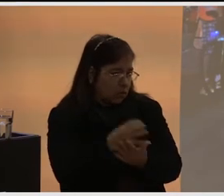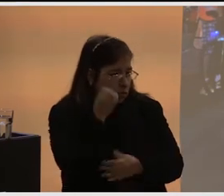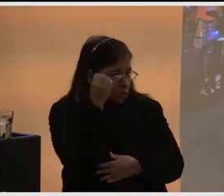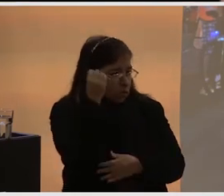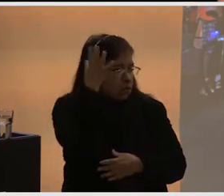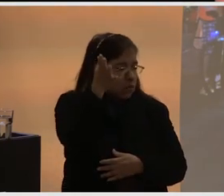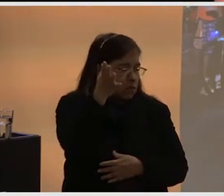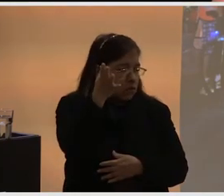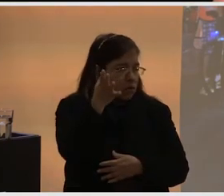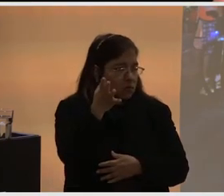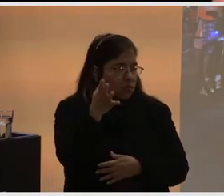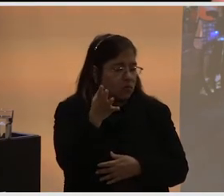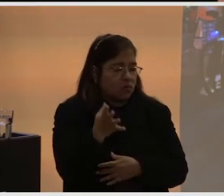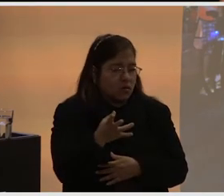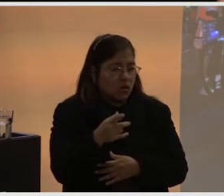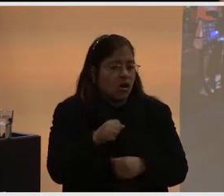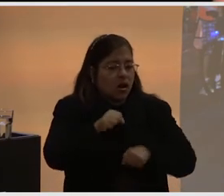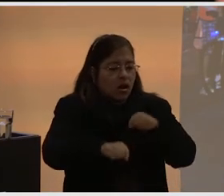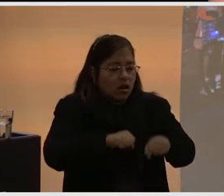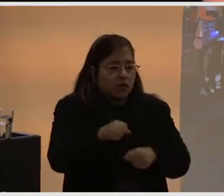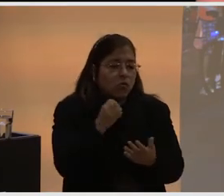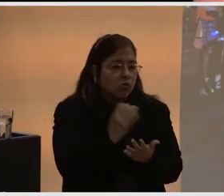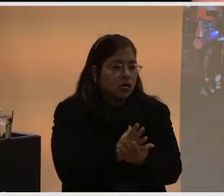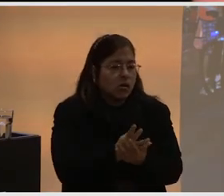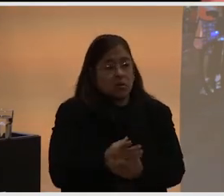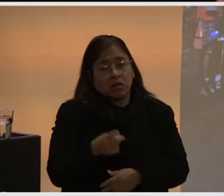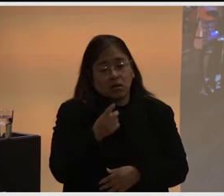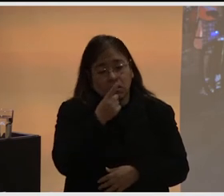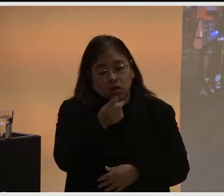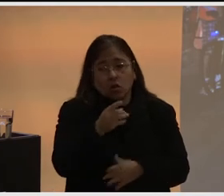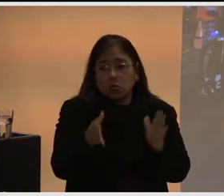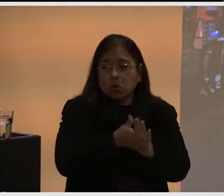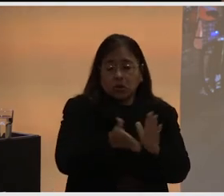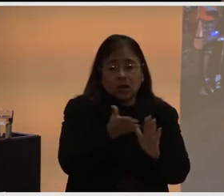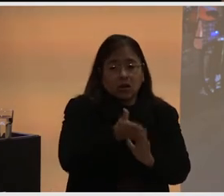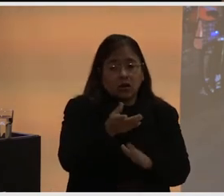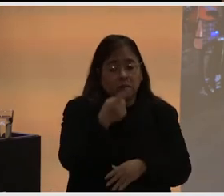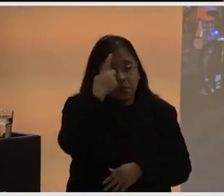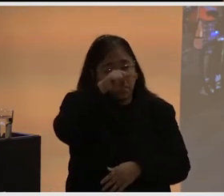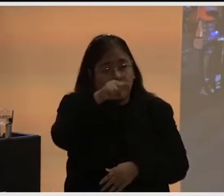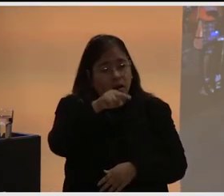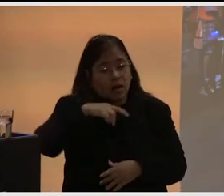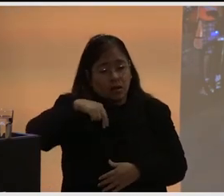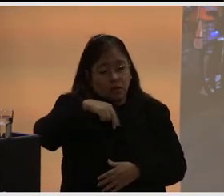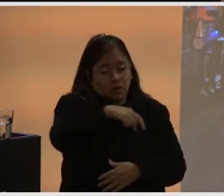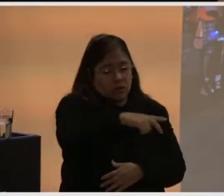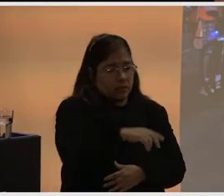ciclista entonces es una en ese en esa situación estamos en ese contexto en esta ciudad una más